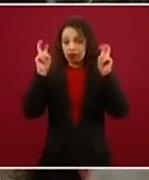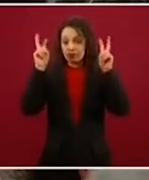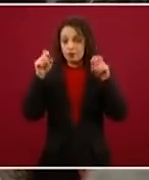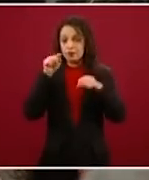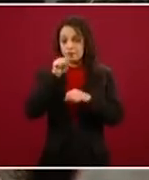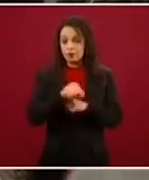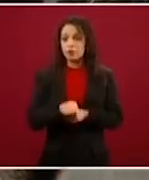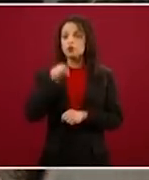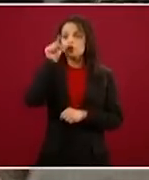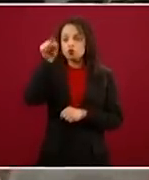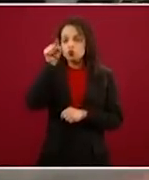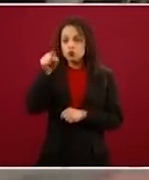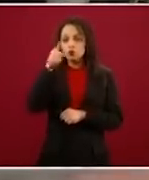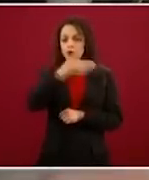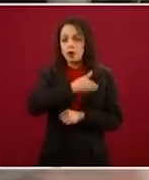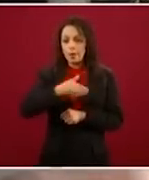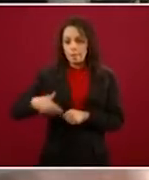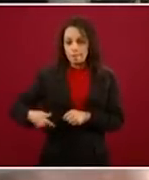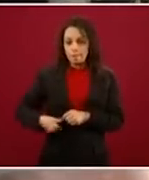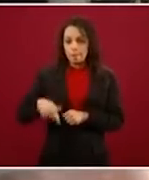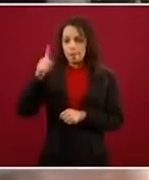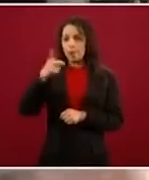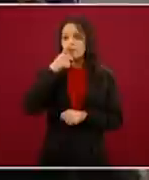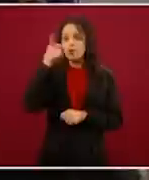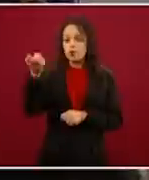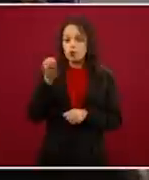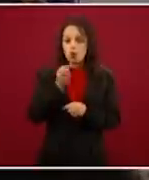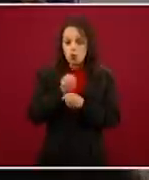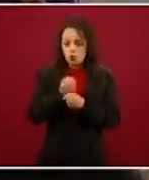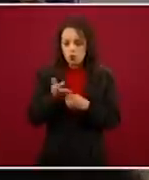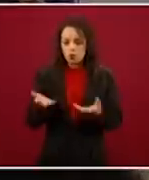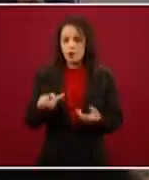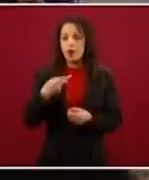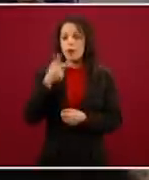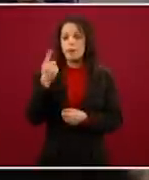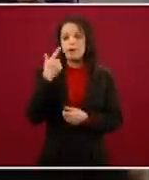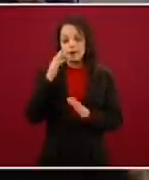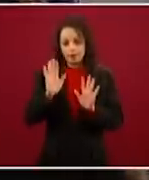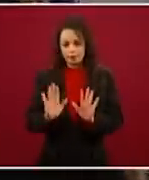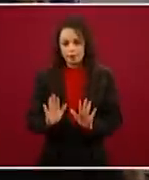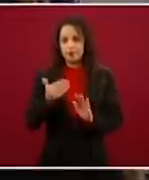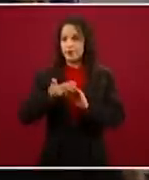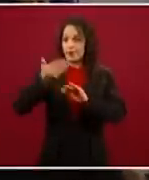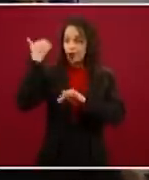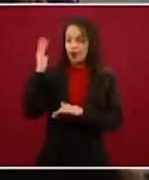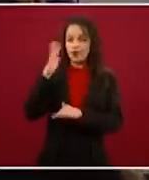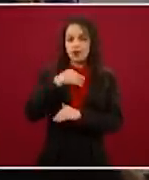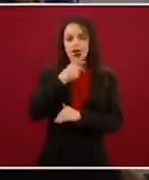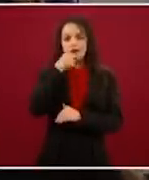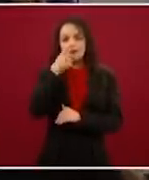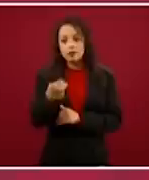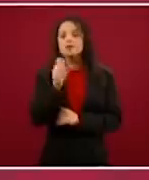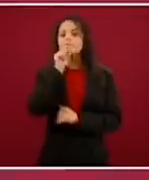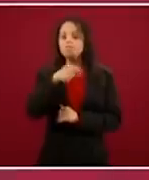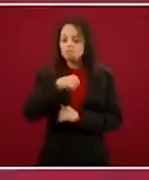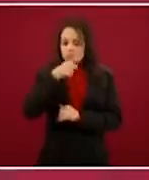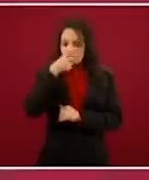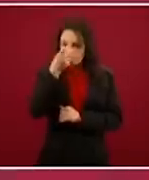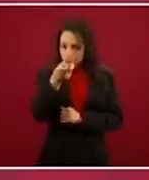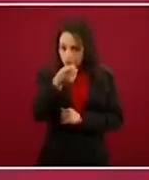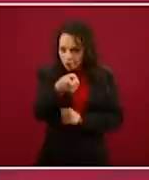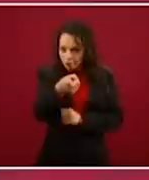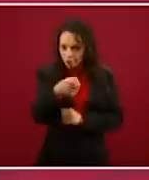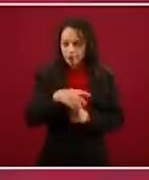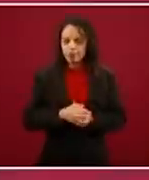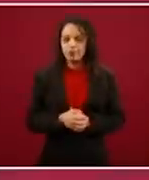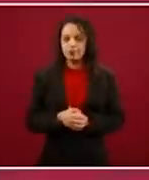es el presidente y usted lo dijo. Pero ahorita. A ver, pero de una vez ya les dije la vez pasada, te lo comenté a ti. Sería bueno